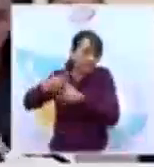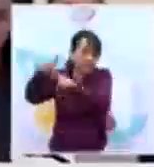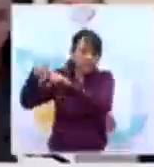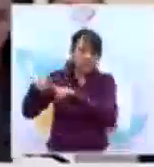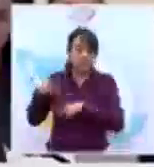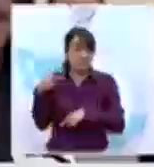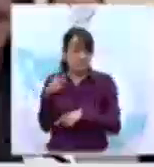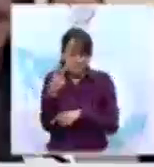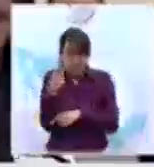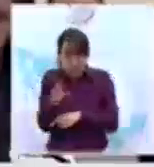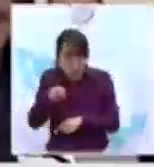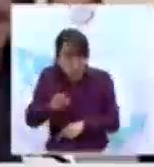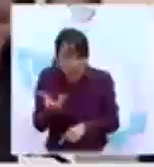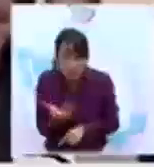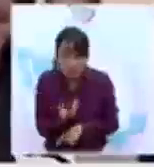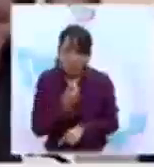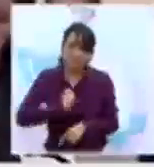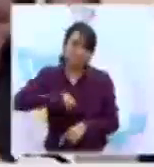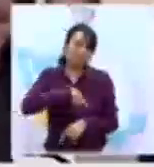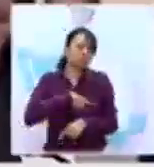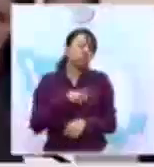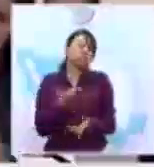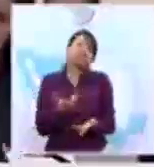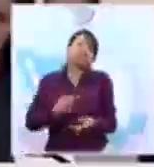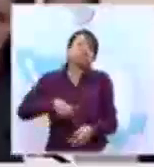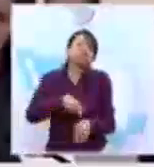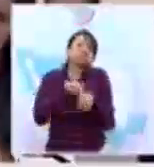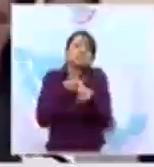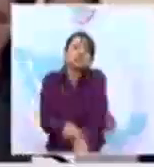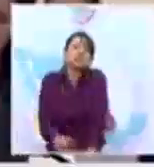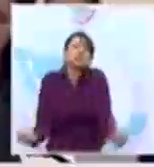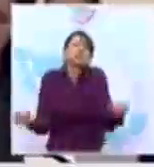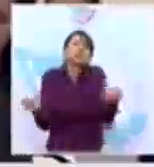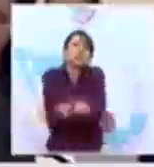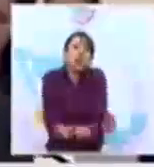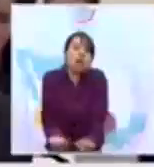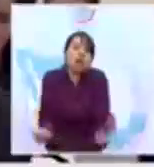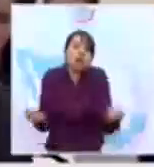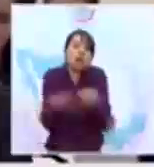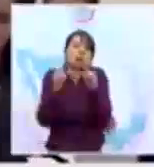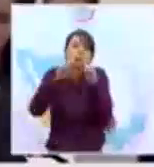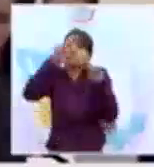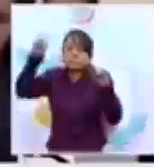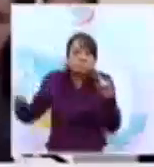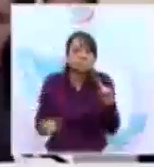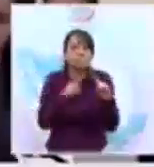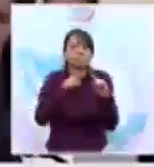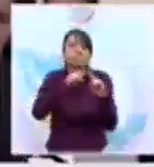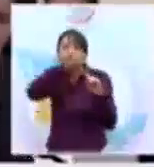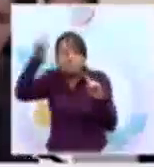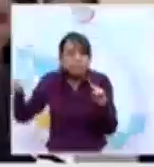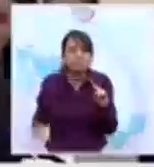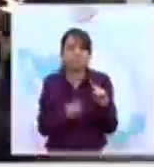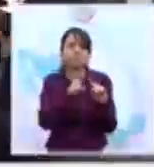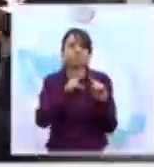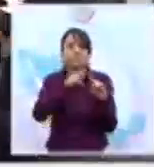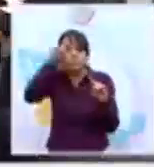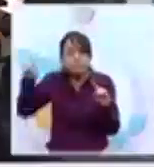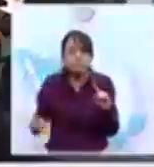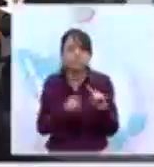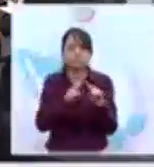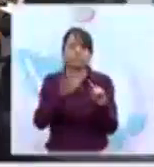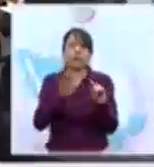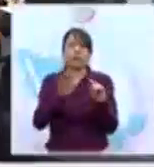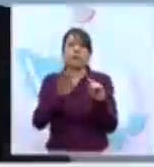vueltas, ¿no?, a tratar de mordernos la cola eternamente, ¿no? Y nunca lo vamos a alcanzar, además. Doctor,